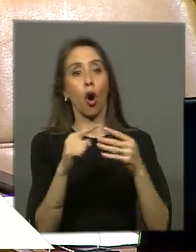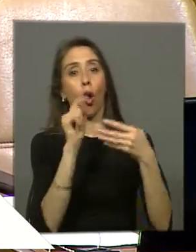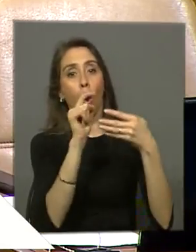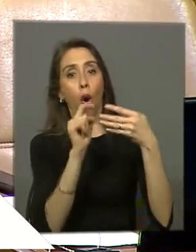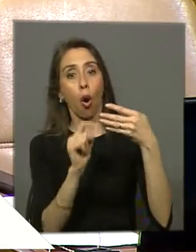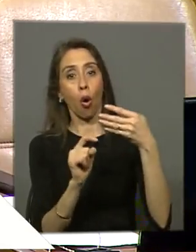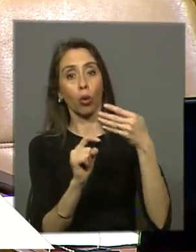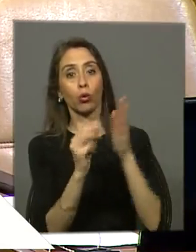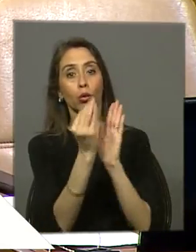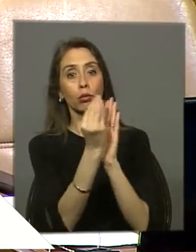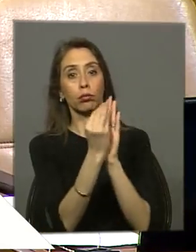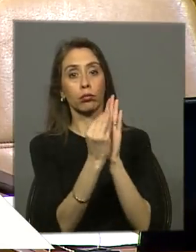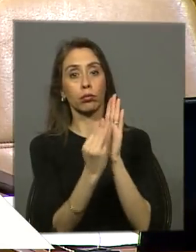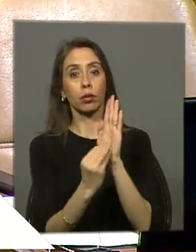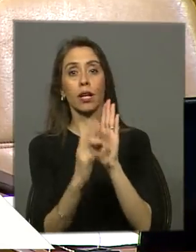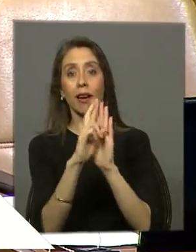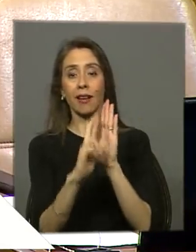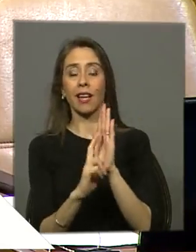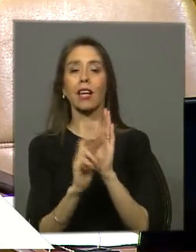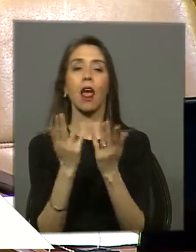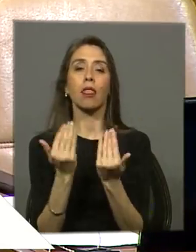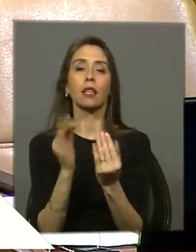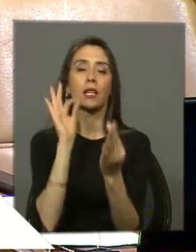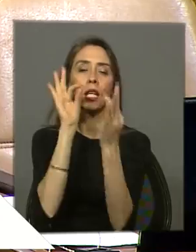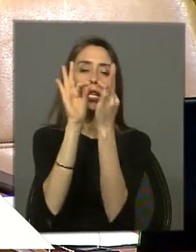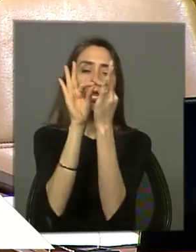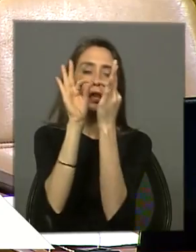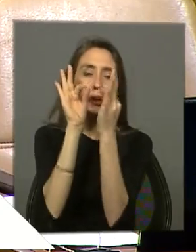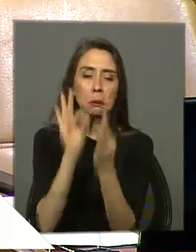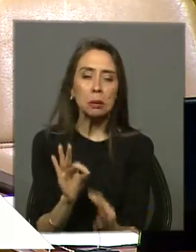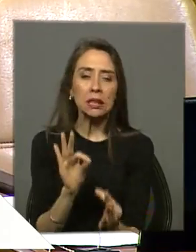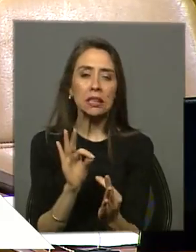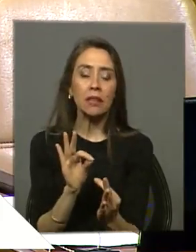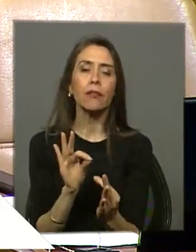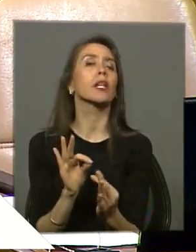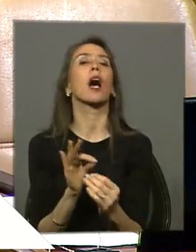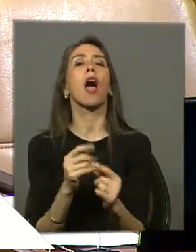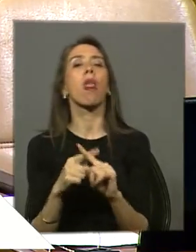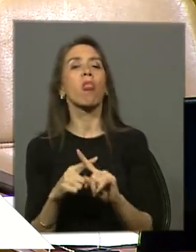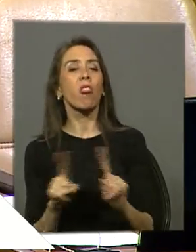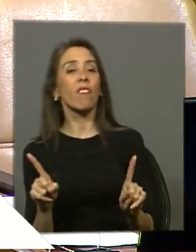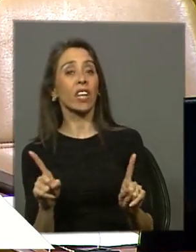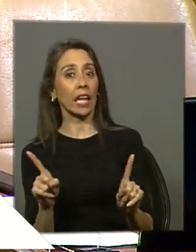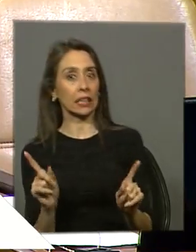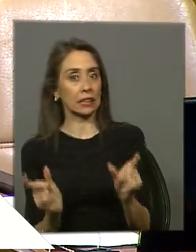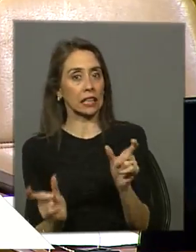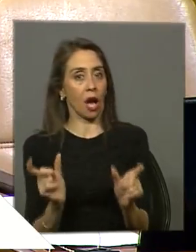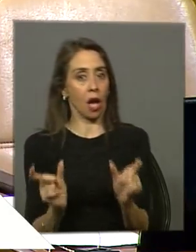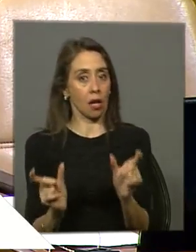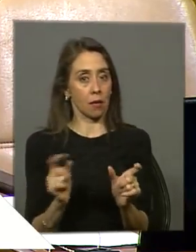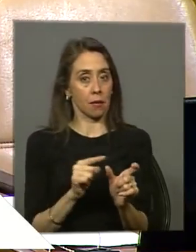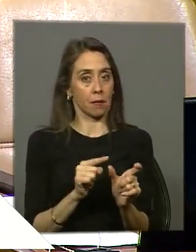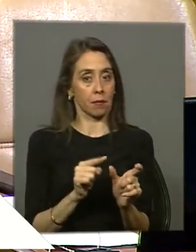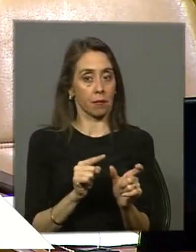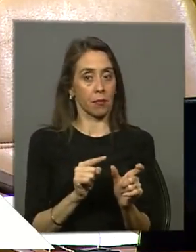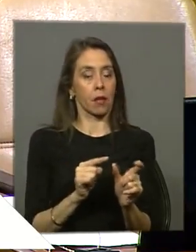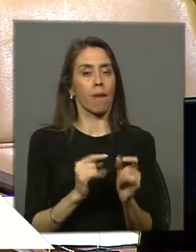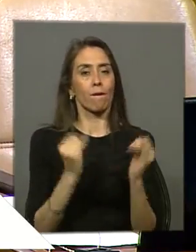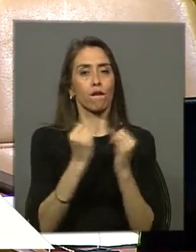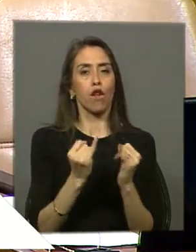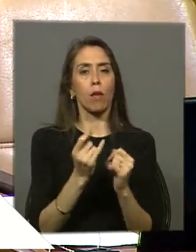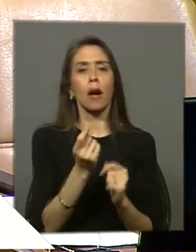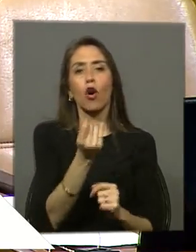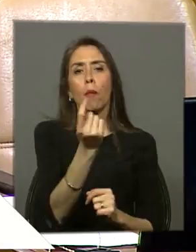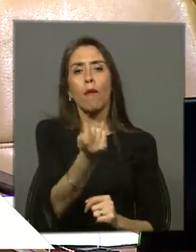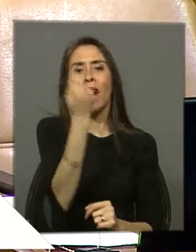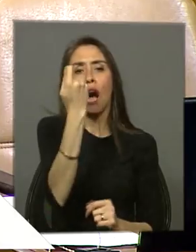meritan tener una regulación más específica como por ejemplo la distinción que se efectúa entre las diferentes modalidades de